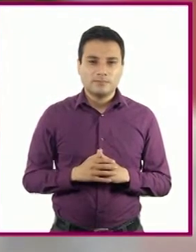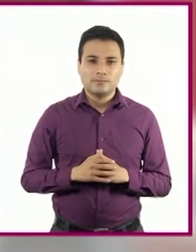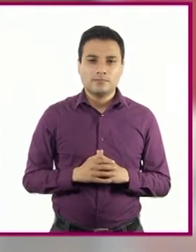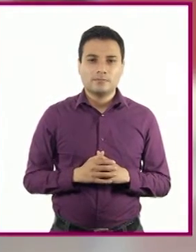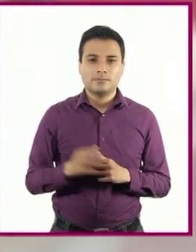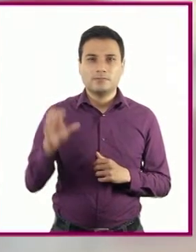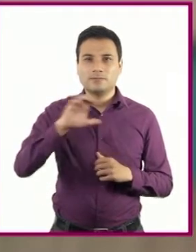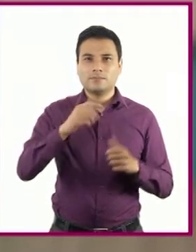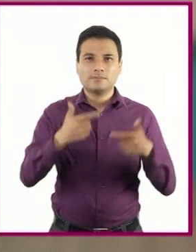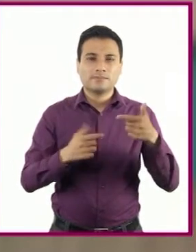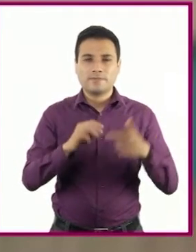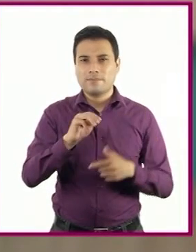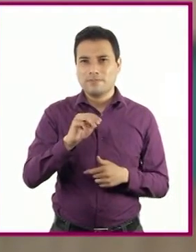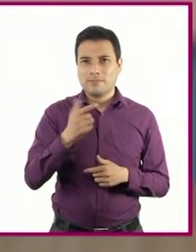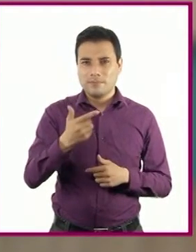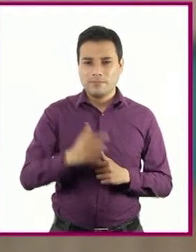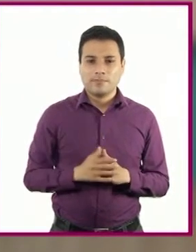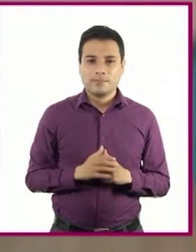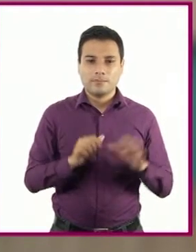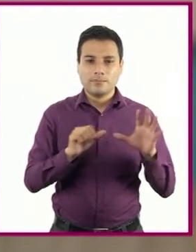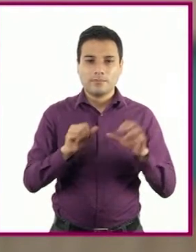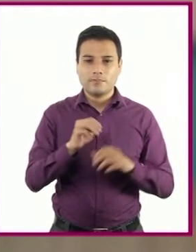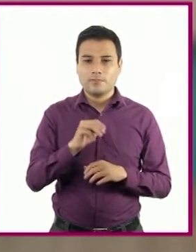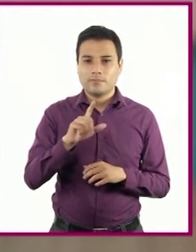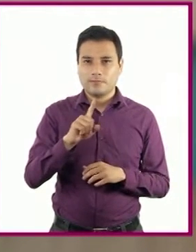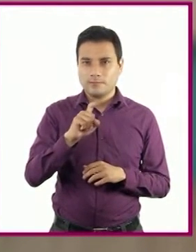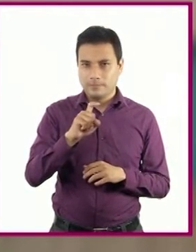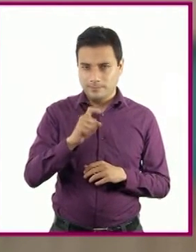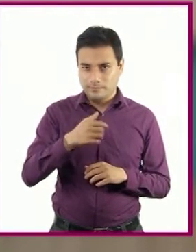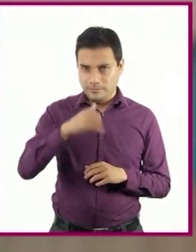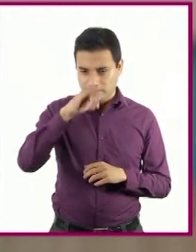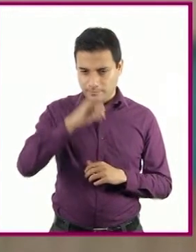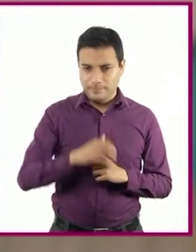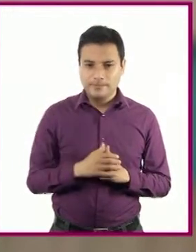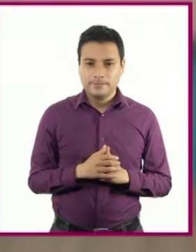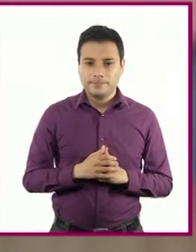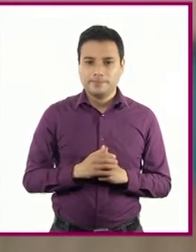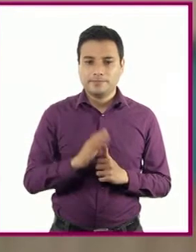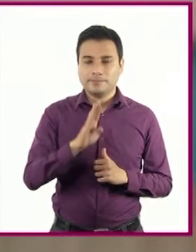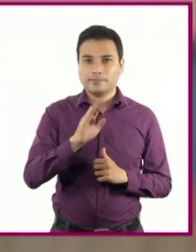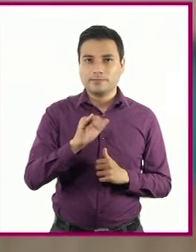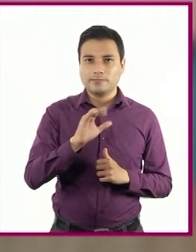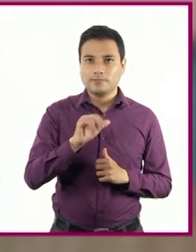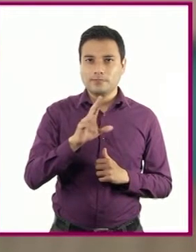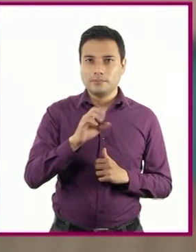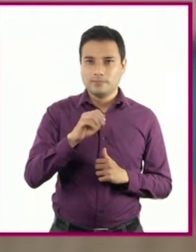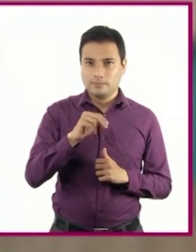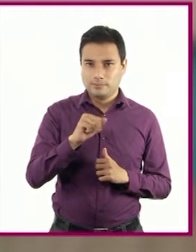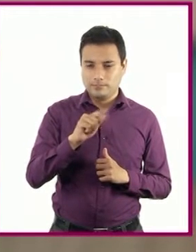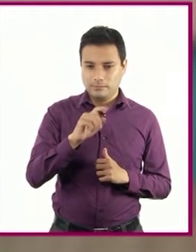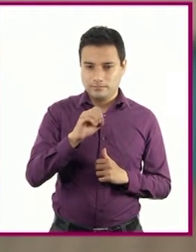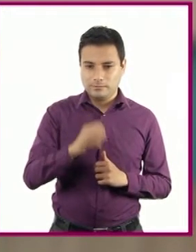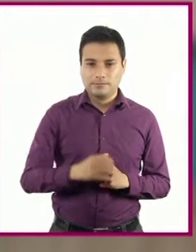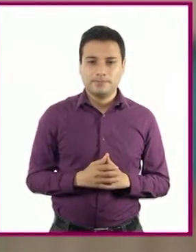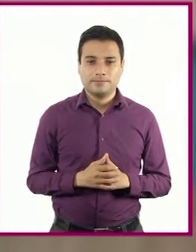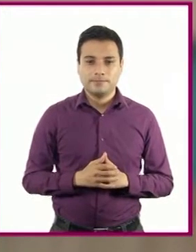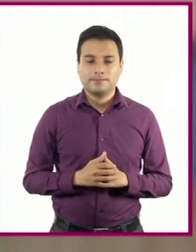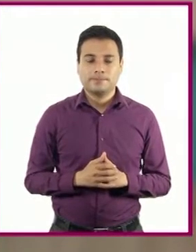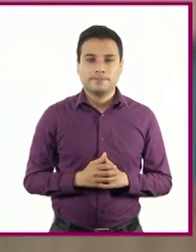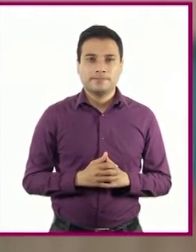magnesia, 600 mililitros de agua embotellada y bicarbonato de sodio. Aquí está,